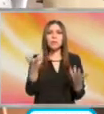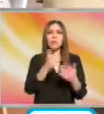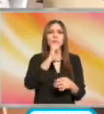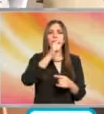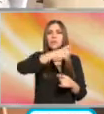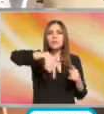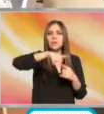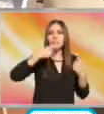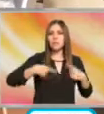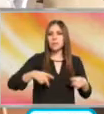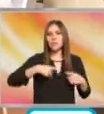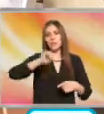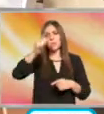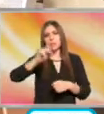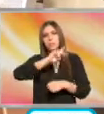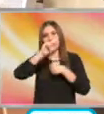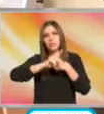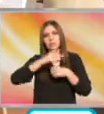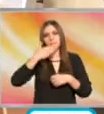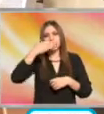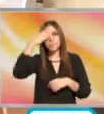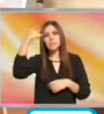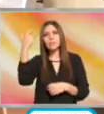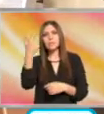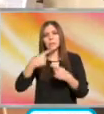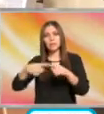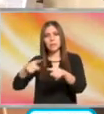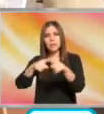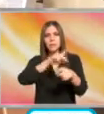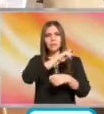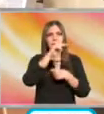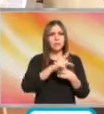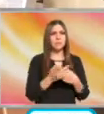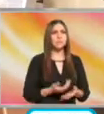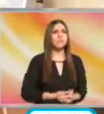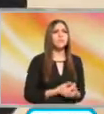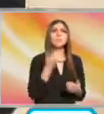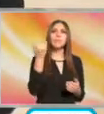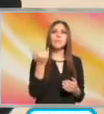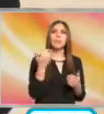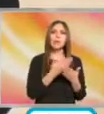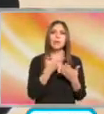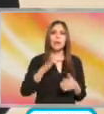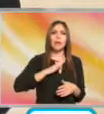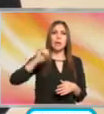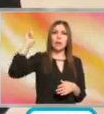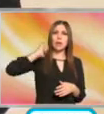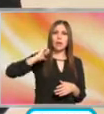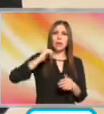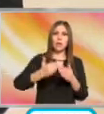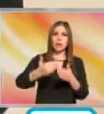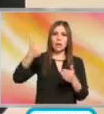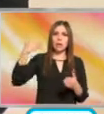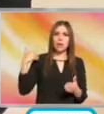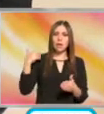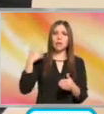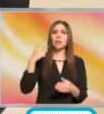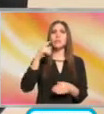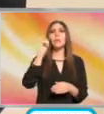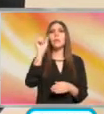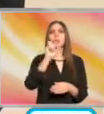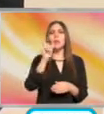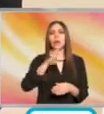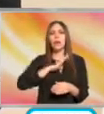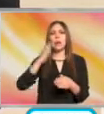así. Licenciado, yo le queremos preguntar, ¿existe un antecedente de que existan restricciones a órdenes ejecutivas a un presidente de los